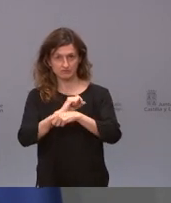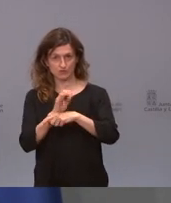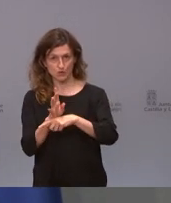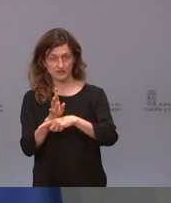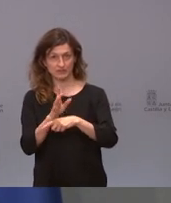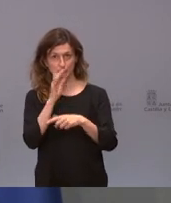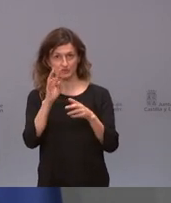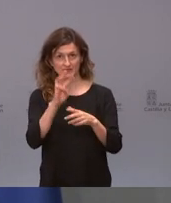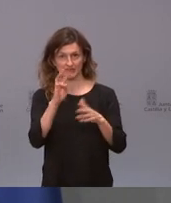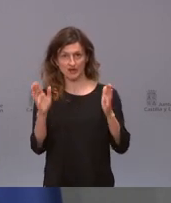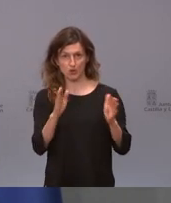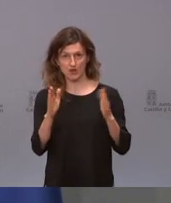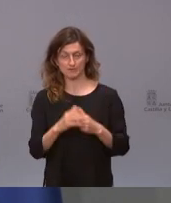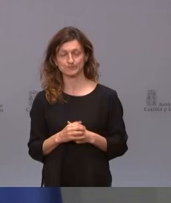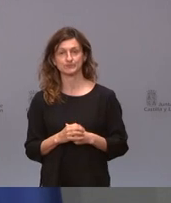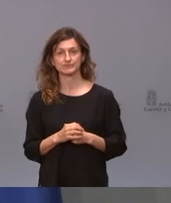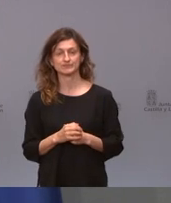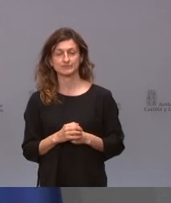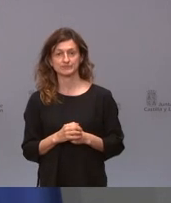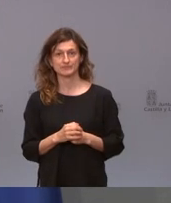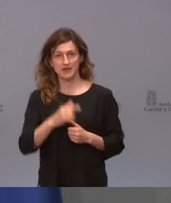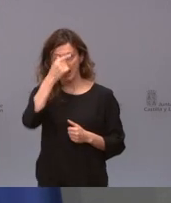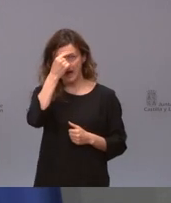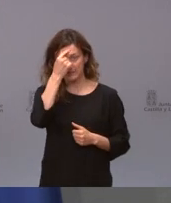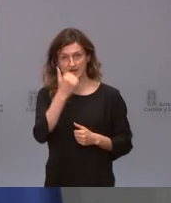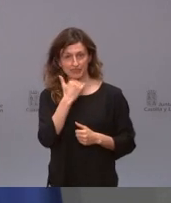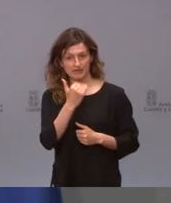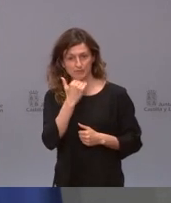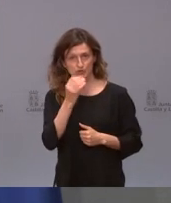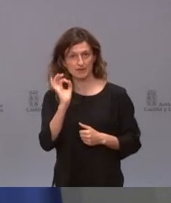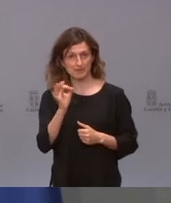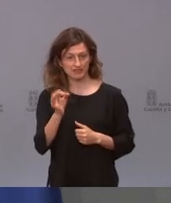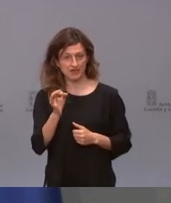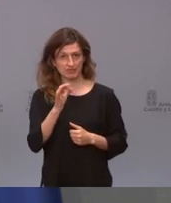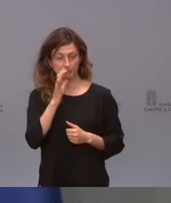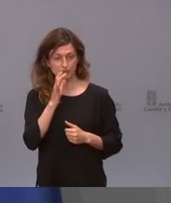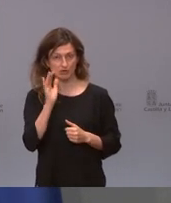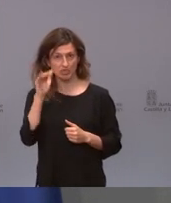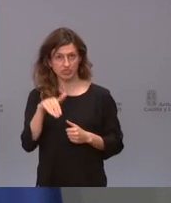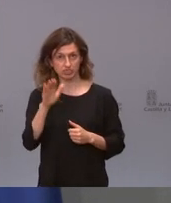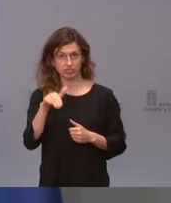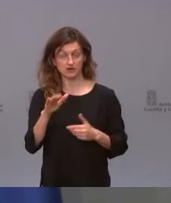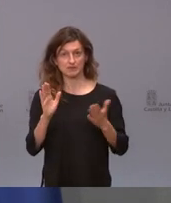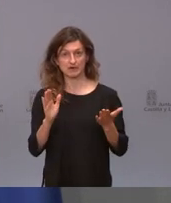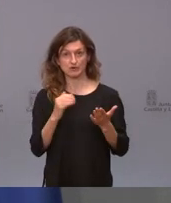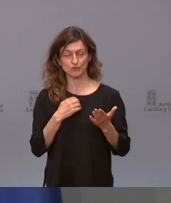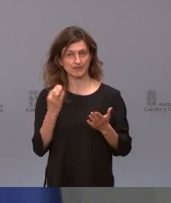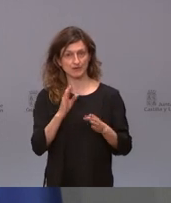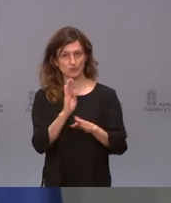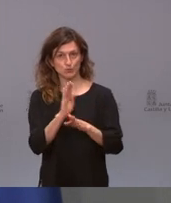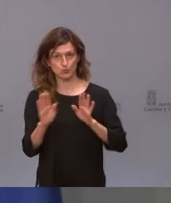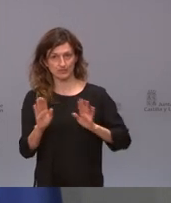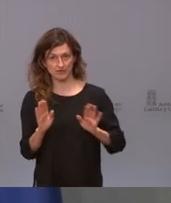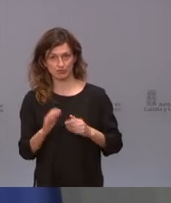tercera ola ávila y zamora es cierto que han presentado ciertas oscilaciones pero tenemos que ser cautos